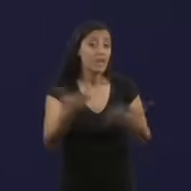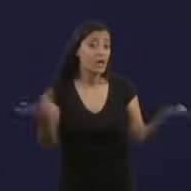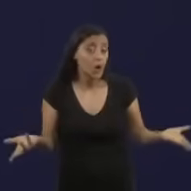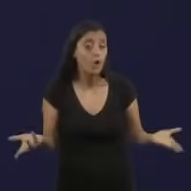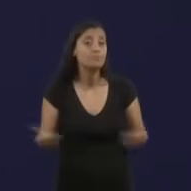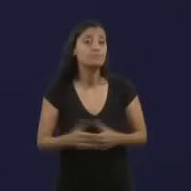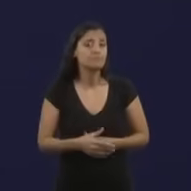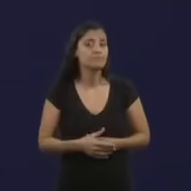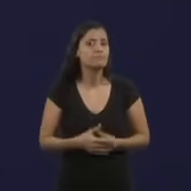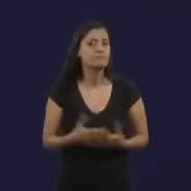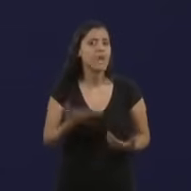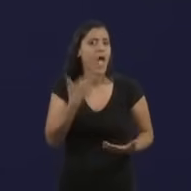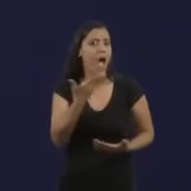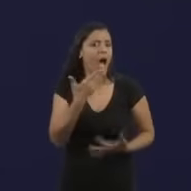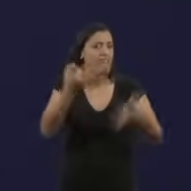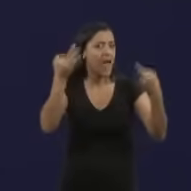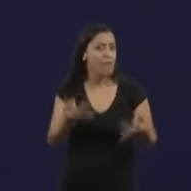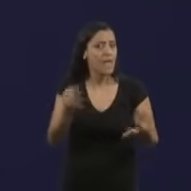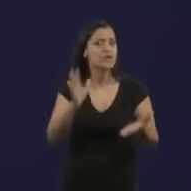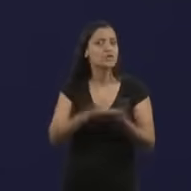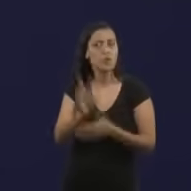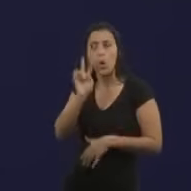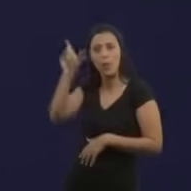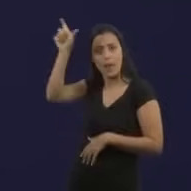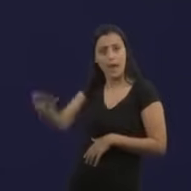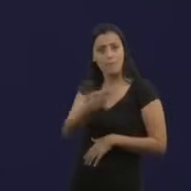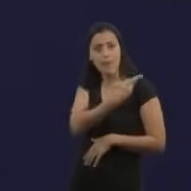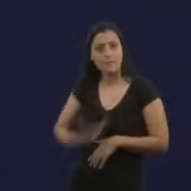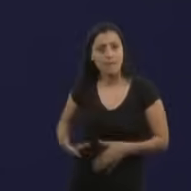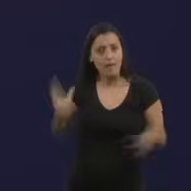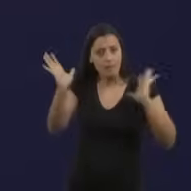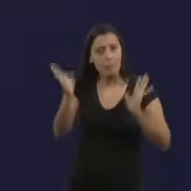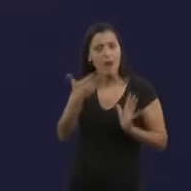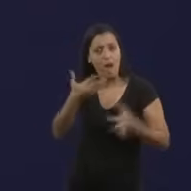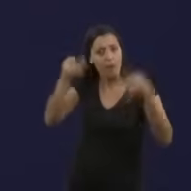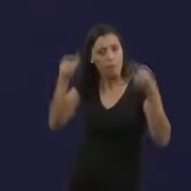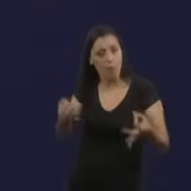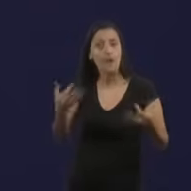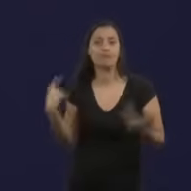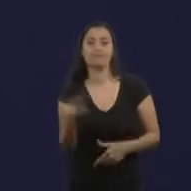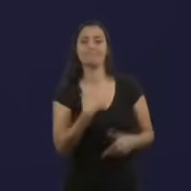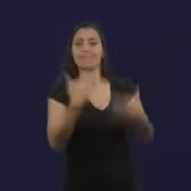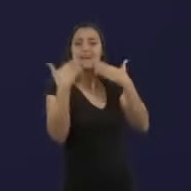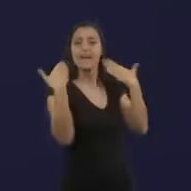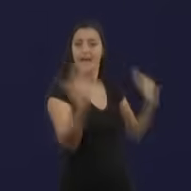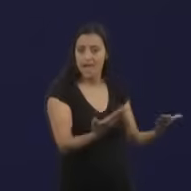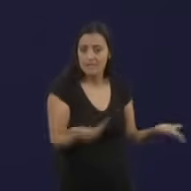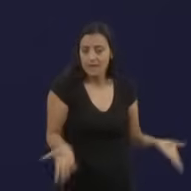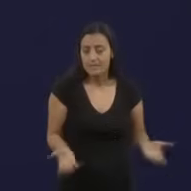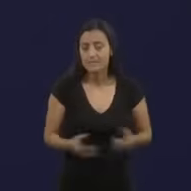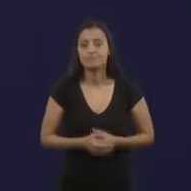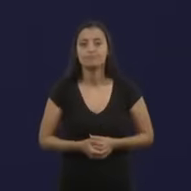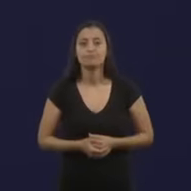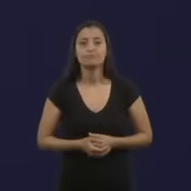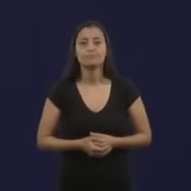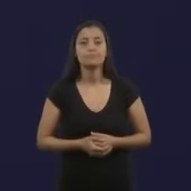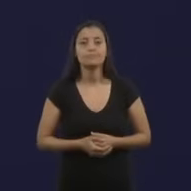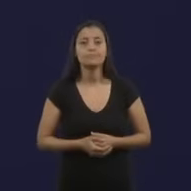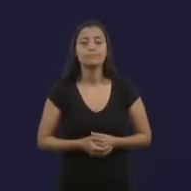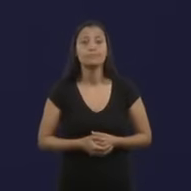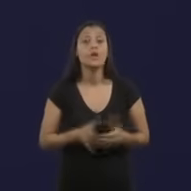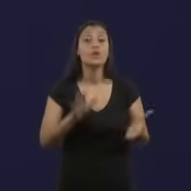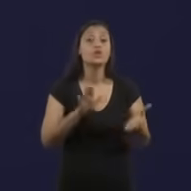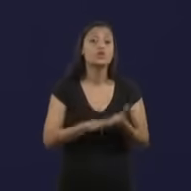elogió el camino que ha tomado el presidente Miley Así que estamos profundamente agradecidos y con respecto a las